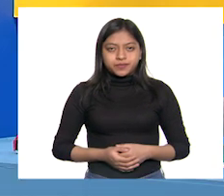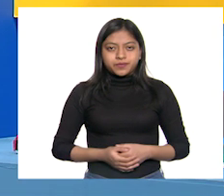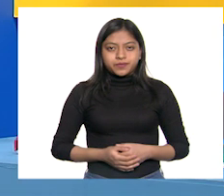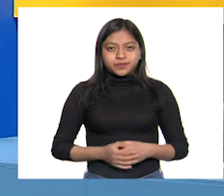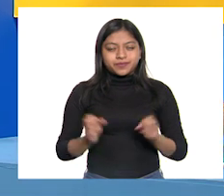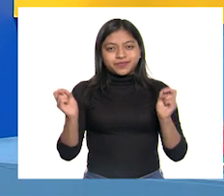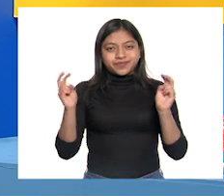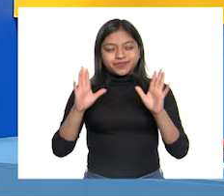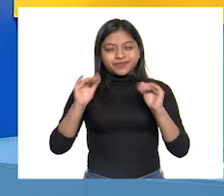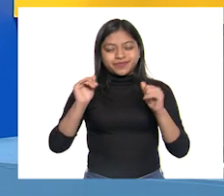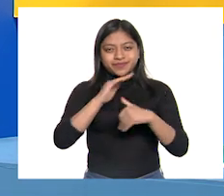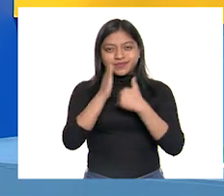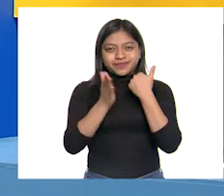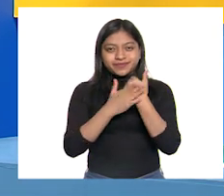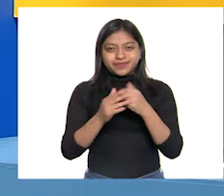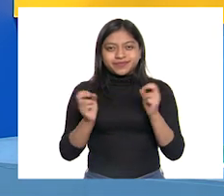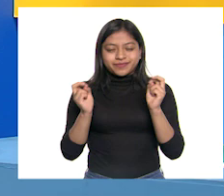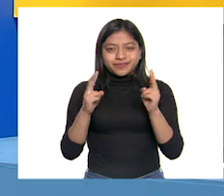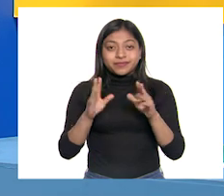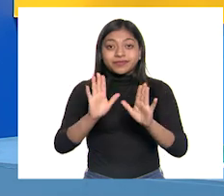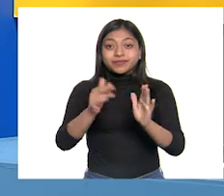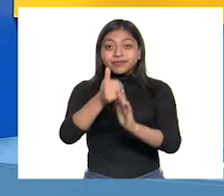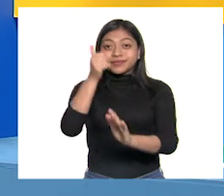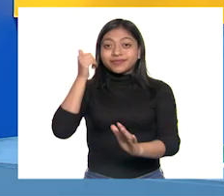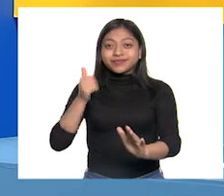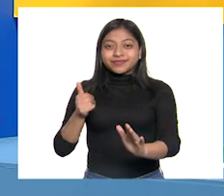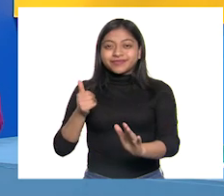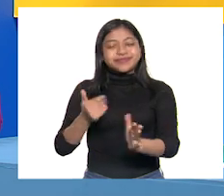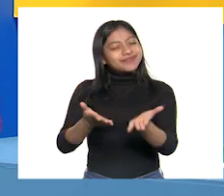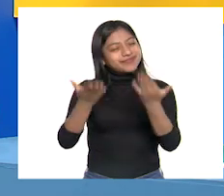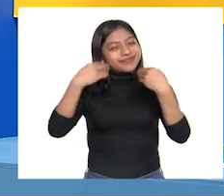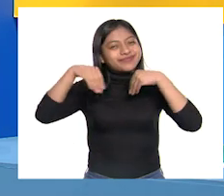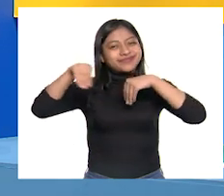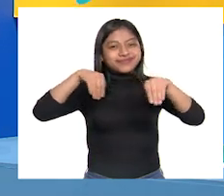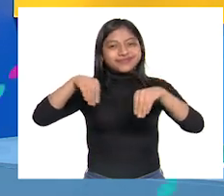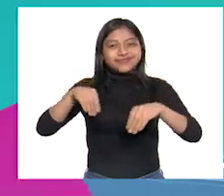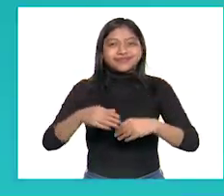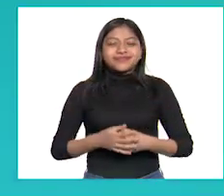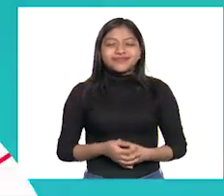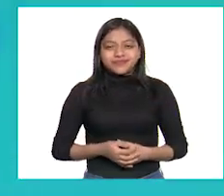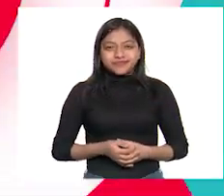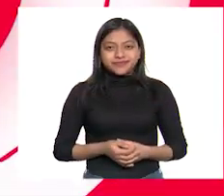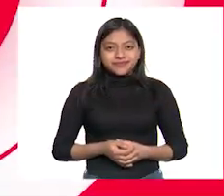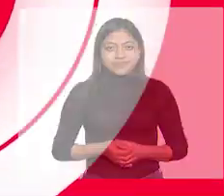Nos vemos hasta la próxima. Pero antes, a movernos un poco.